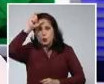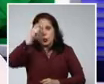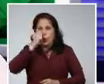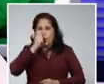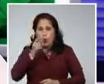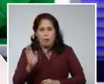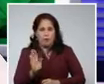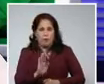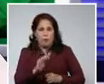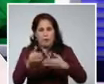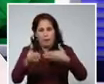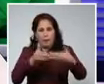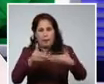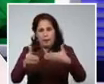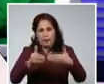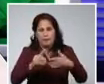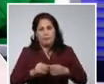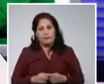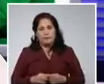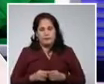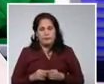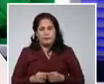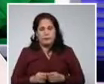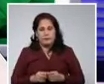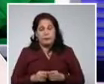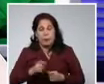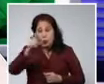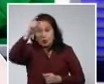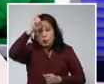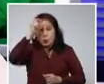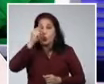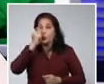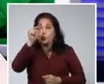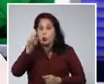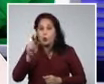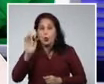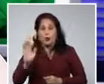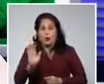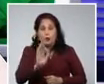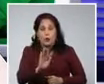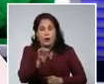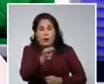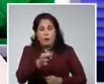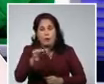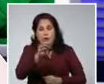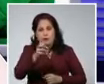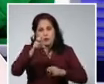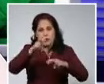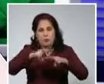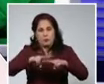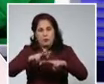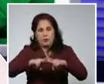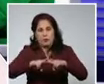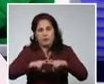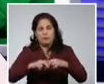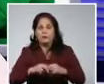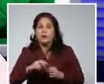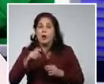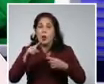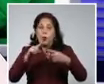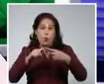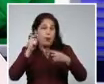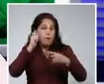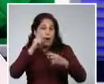procedente de Panamá, que es un caso importado del municipio Centro Habana, una ganesa